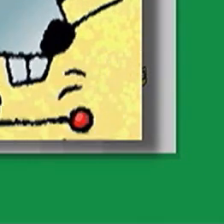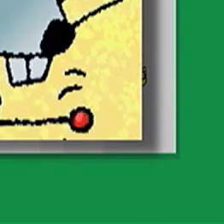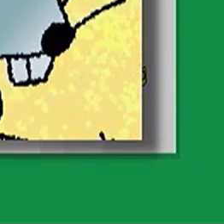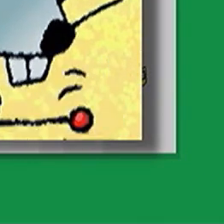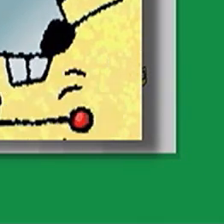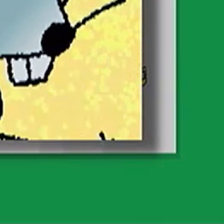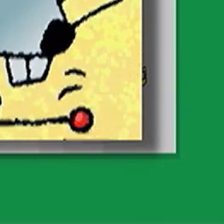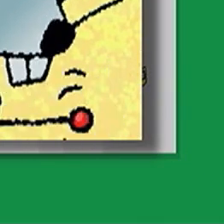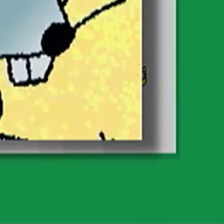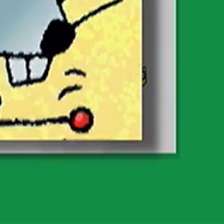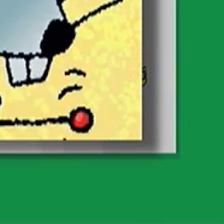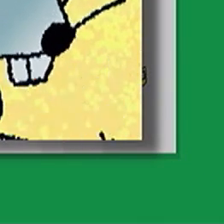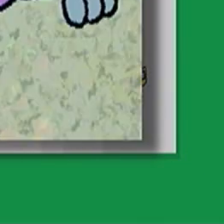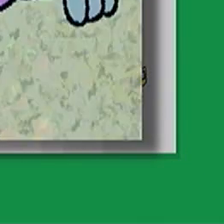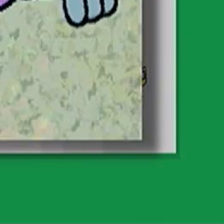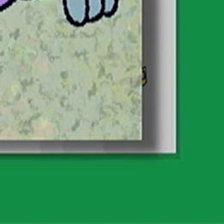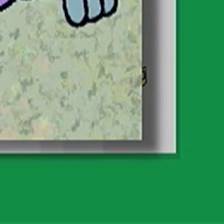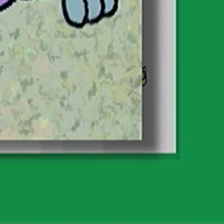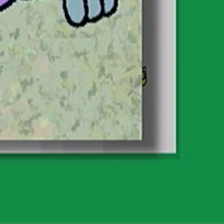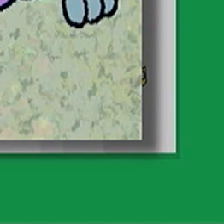La mamá ratica